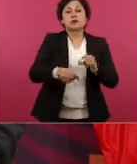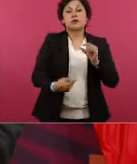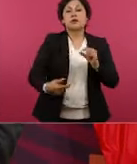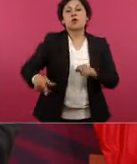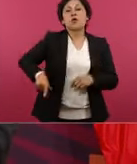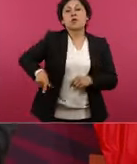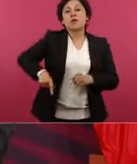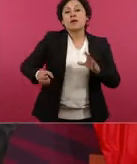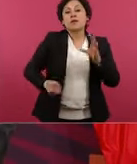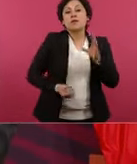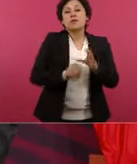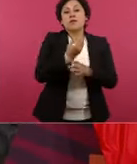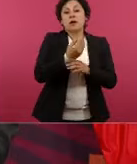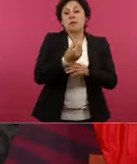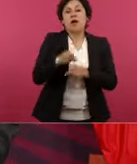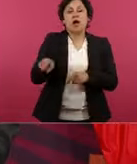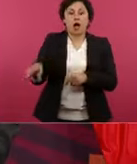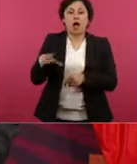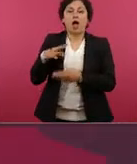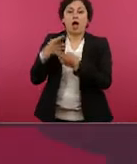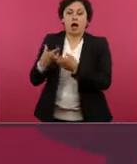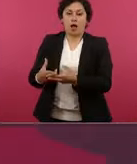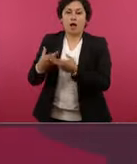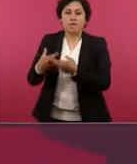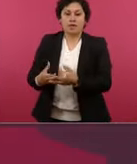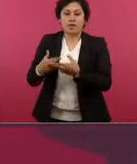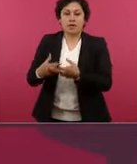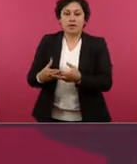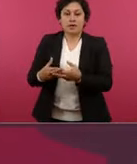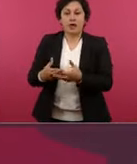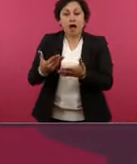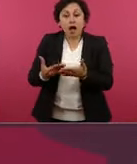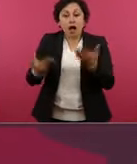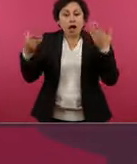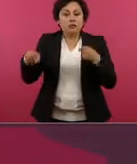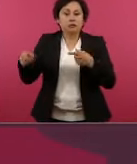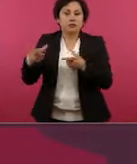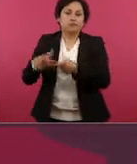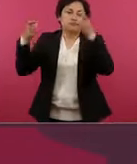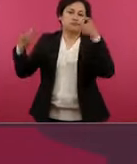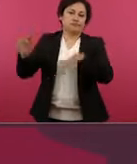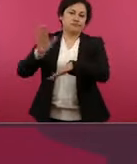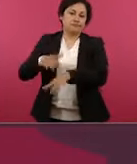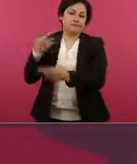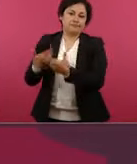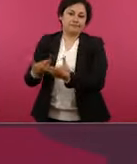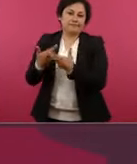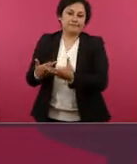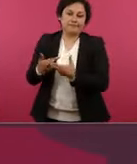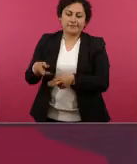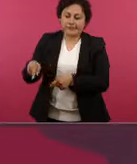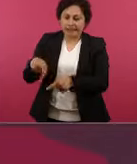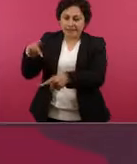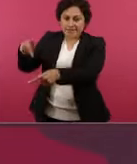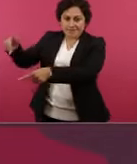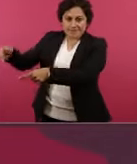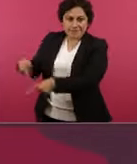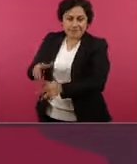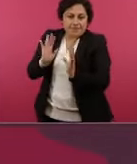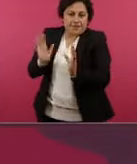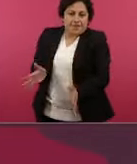y ya campos descubiertos para seguir perforando. Entonces, sí se ha